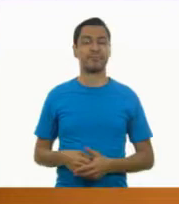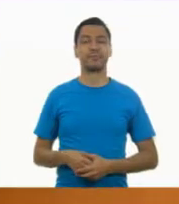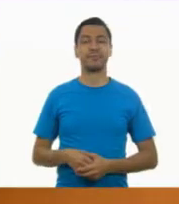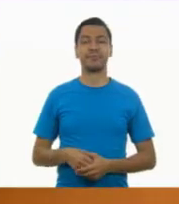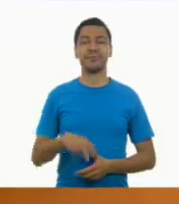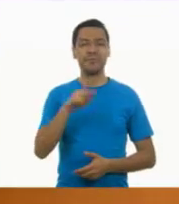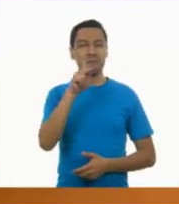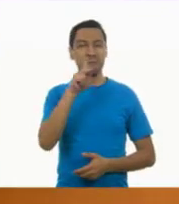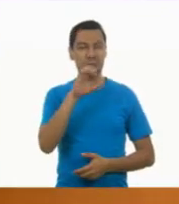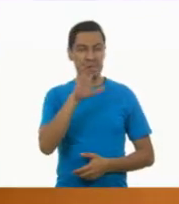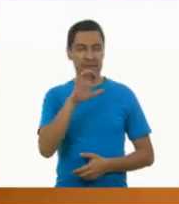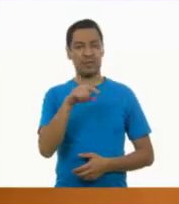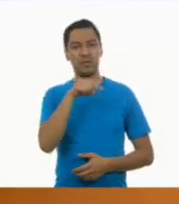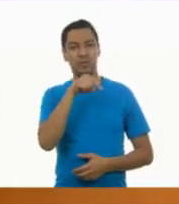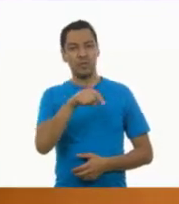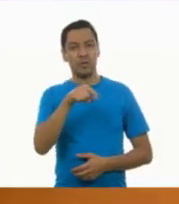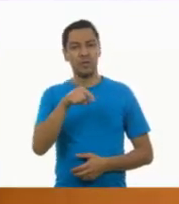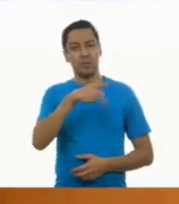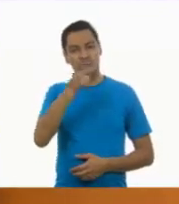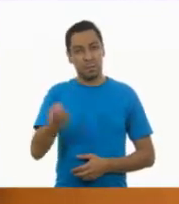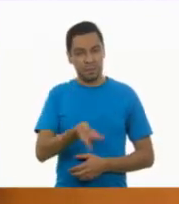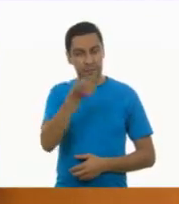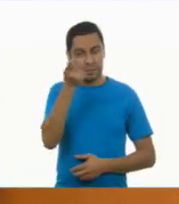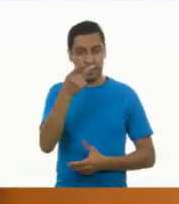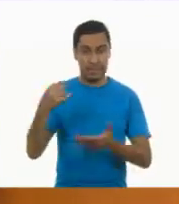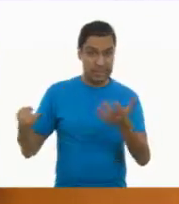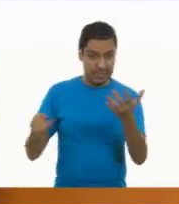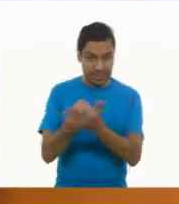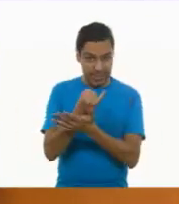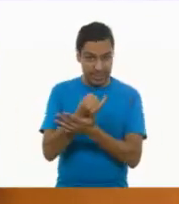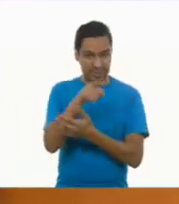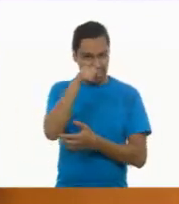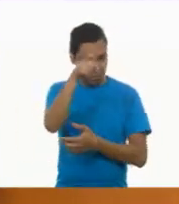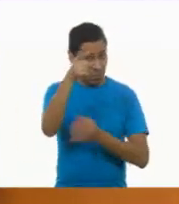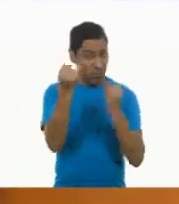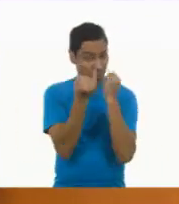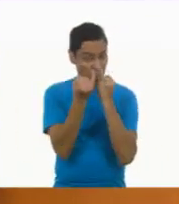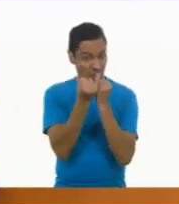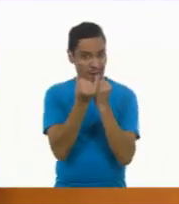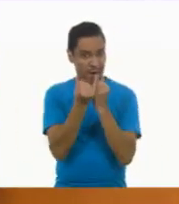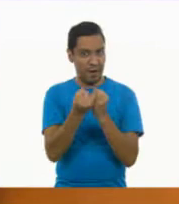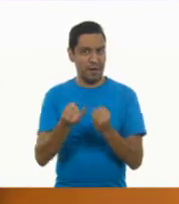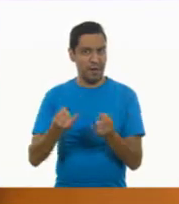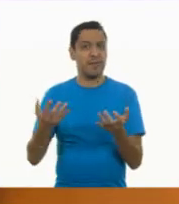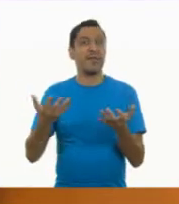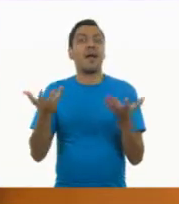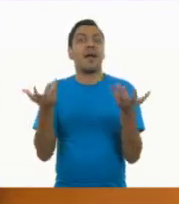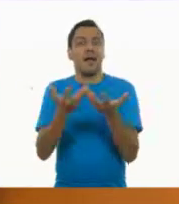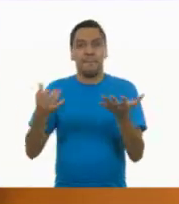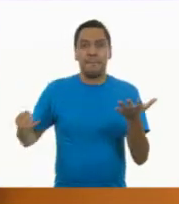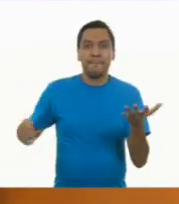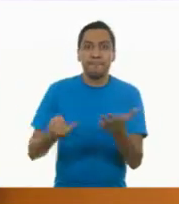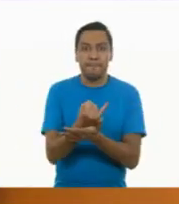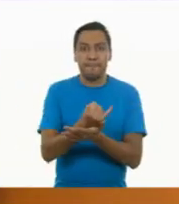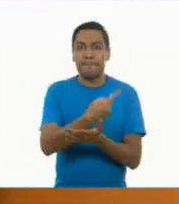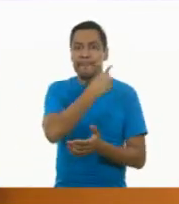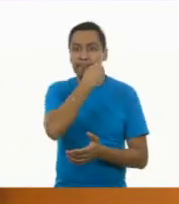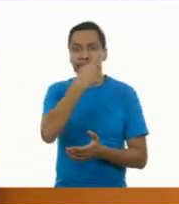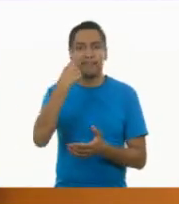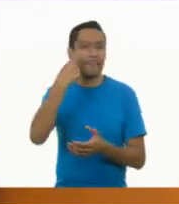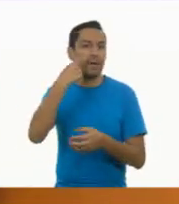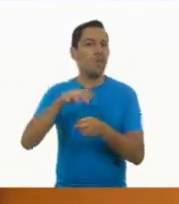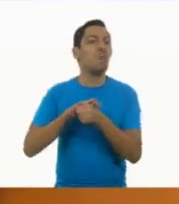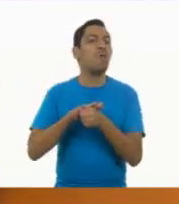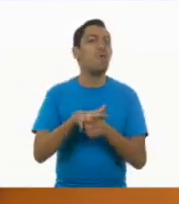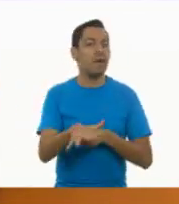y Pepe. Hay decisiones que tanto ustedes como las niñas y niños que nos ven ahí en casa pueden tomar por su cuenta, pero